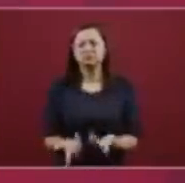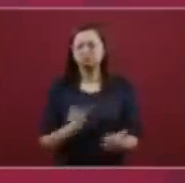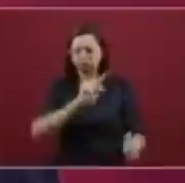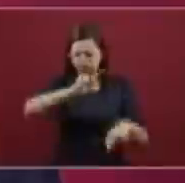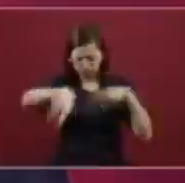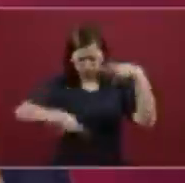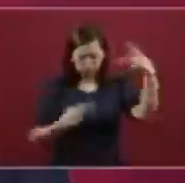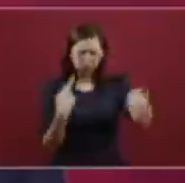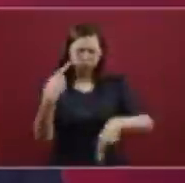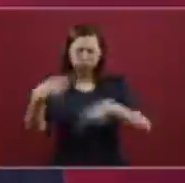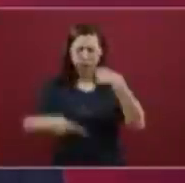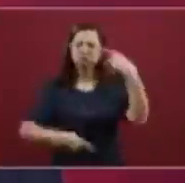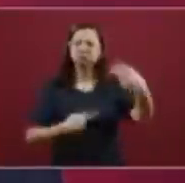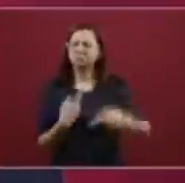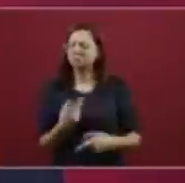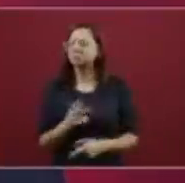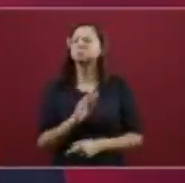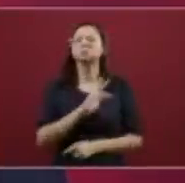cuestionamientos con respeto